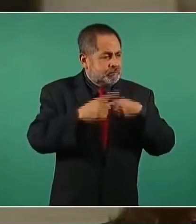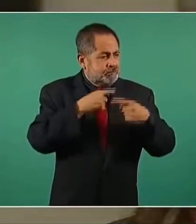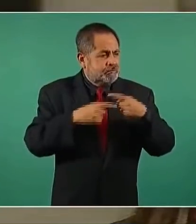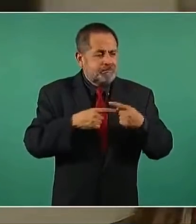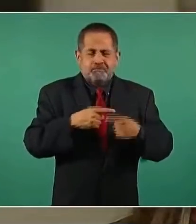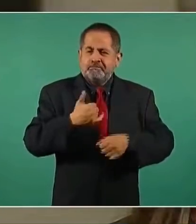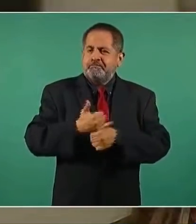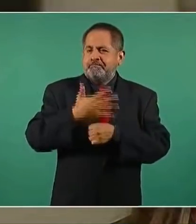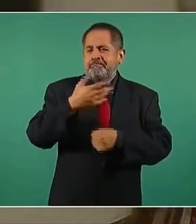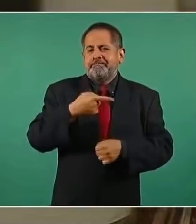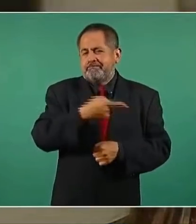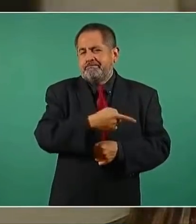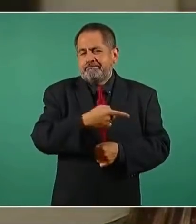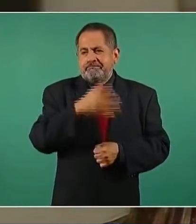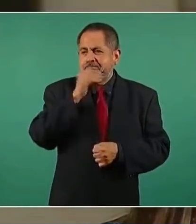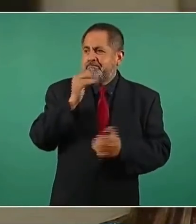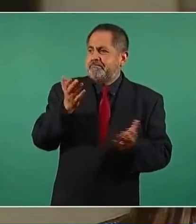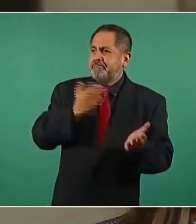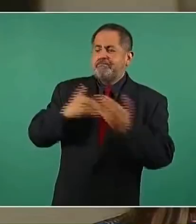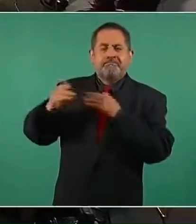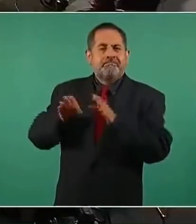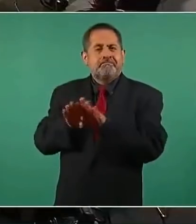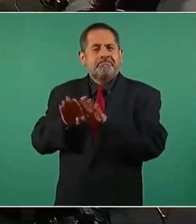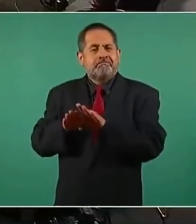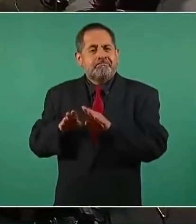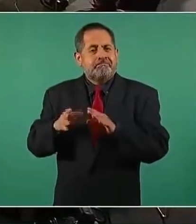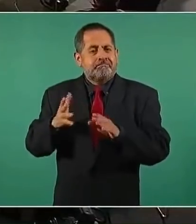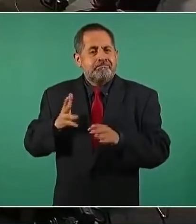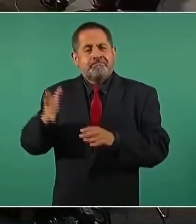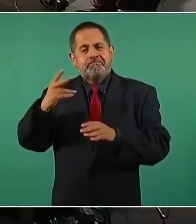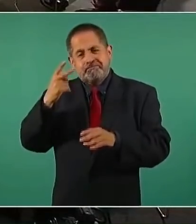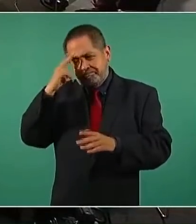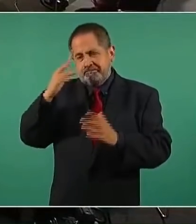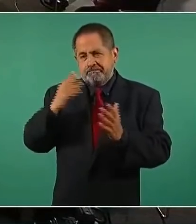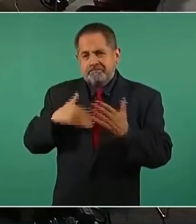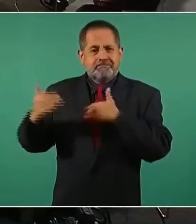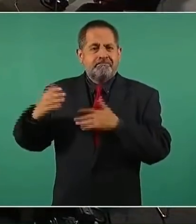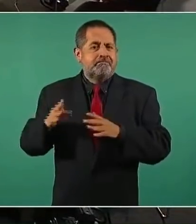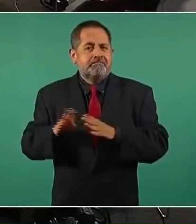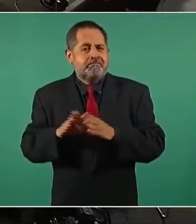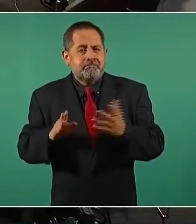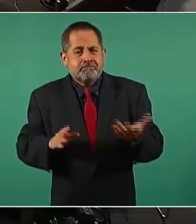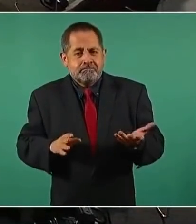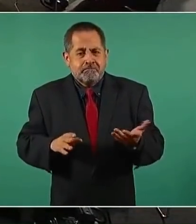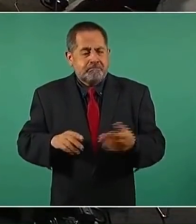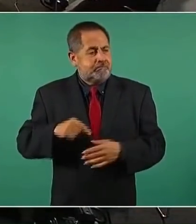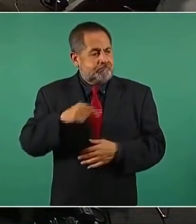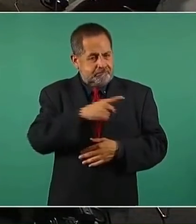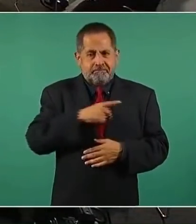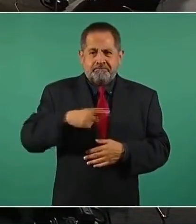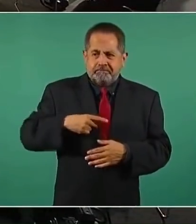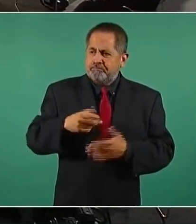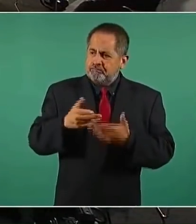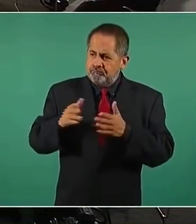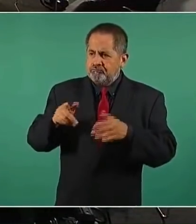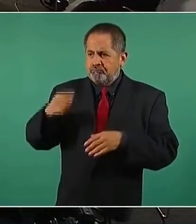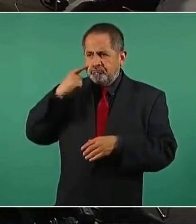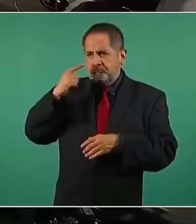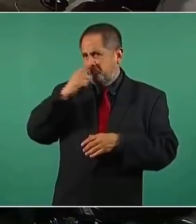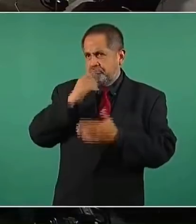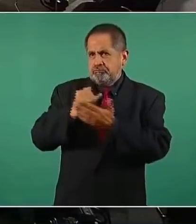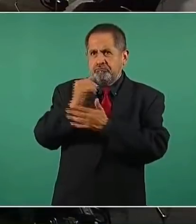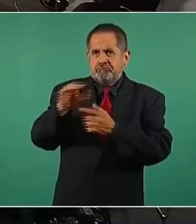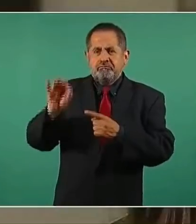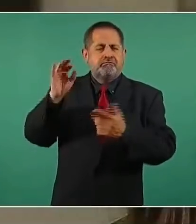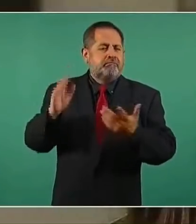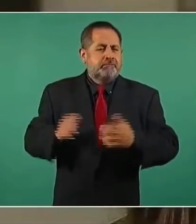el desarrollo de México y no permiten que las y los ciudadanos ejerzan de manera libre su soberanía. El